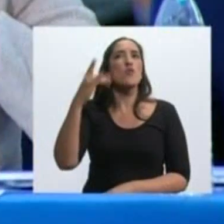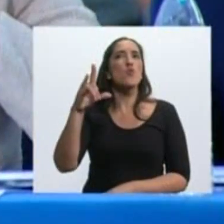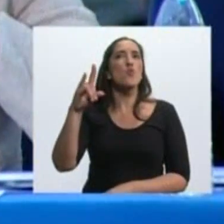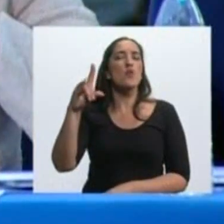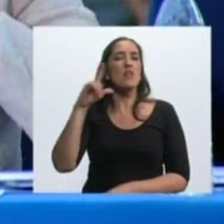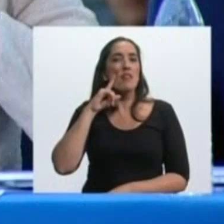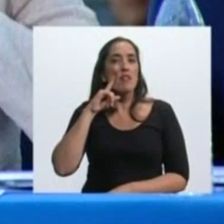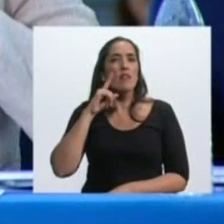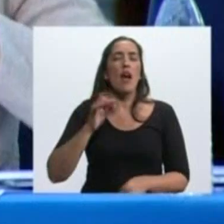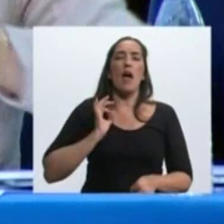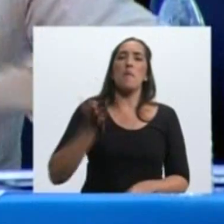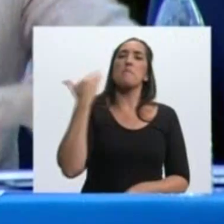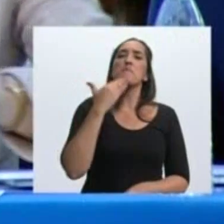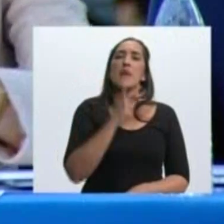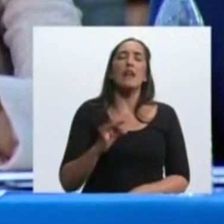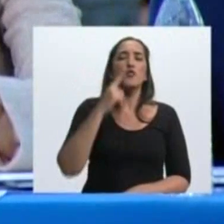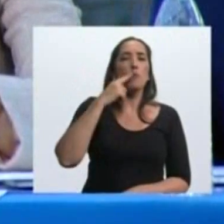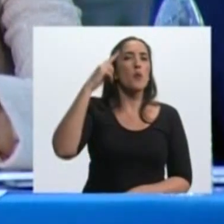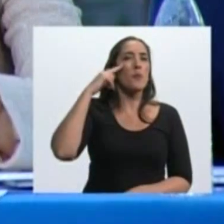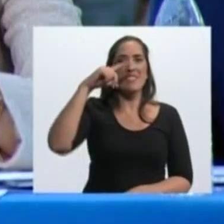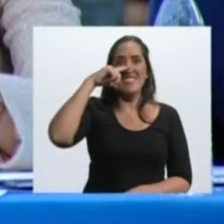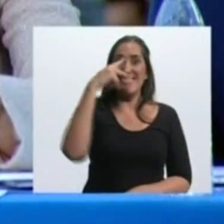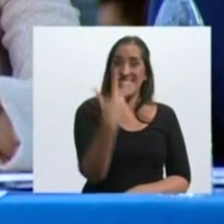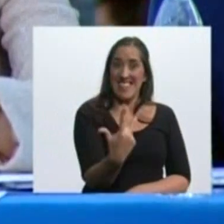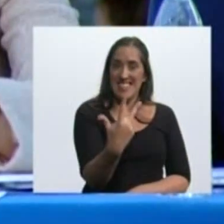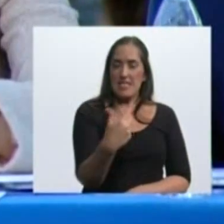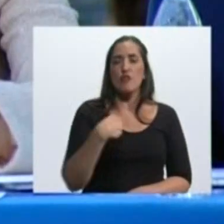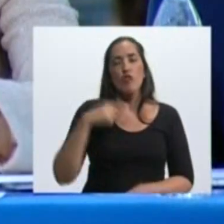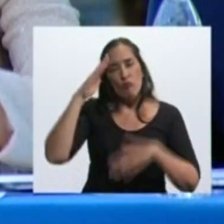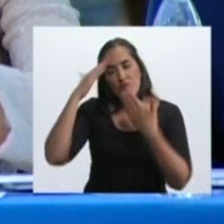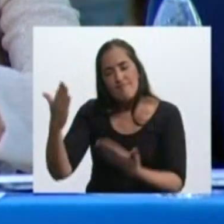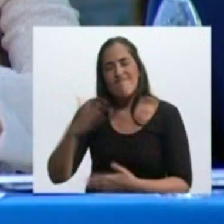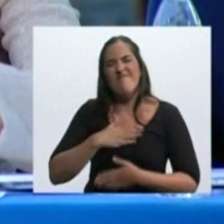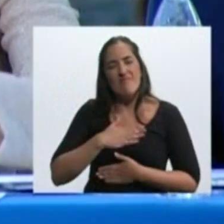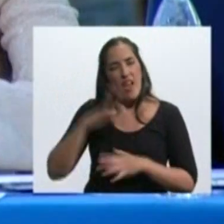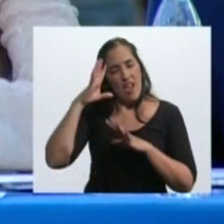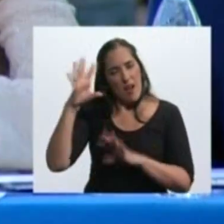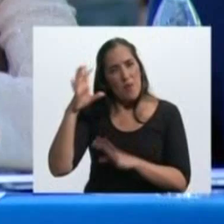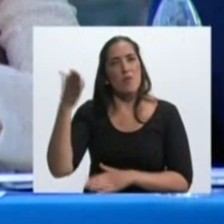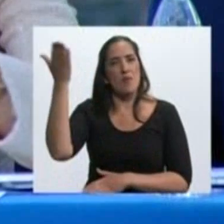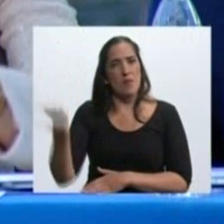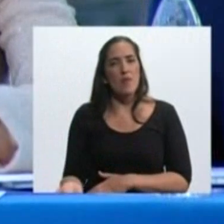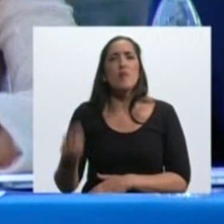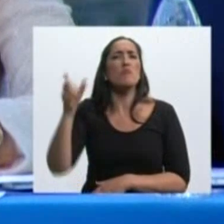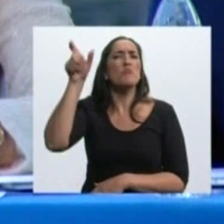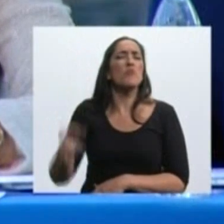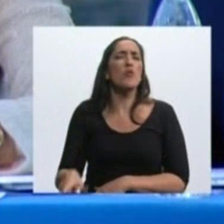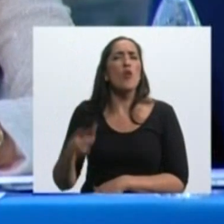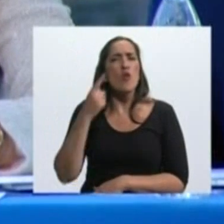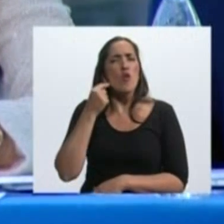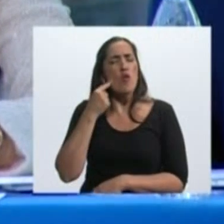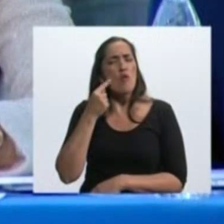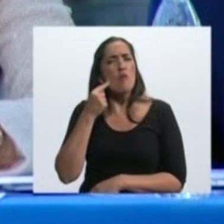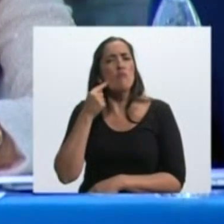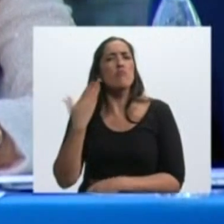de marzo de 1973. Quiero recordarlo con especial cariño porque fue un hombre del